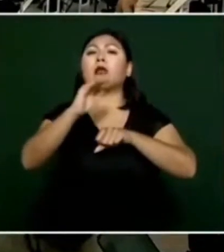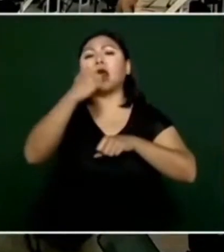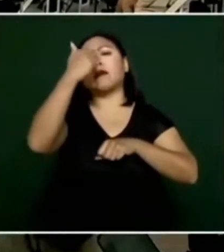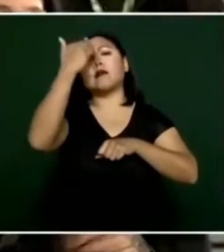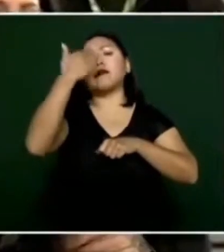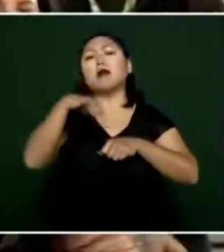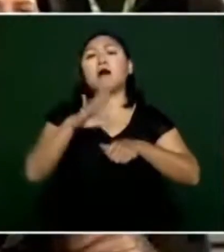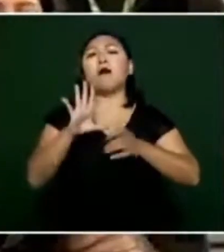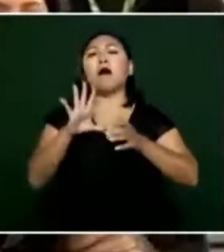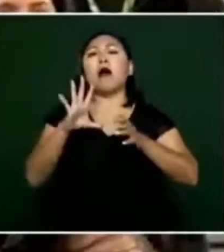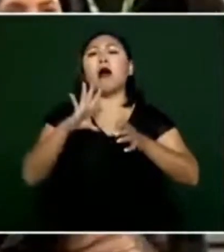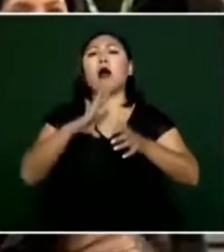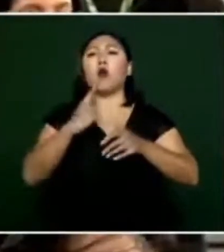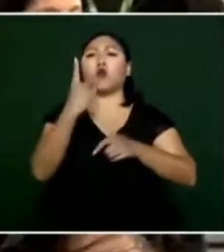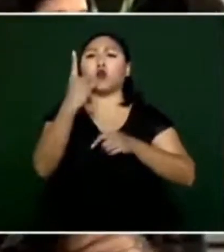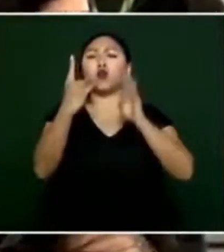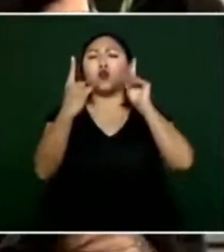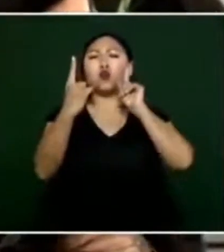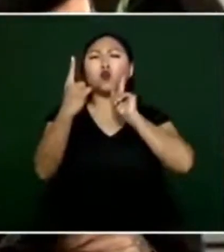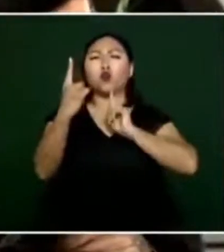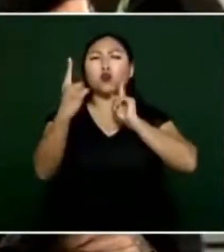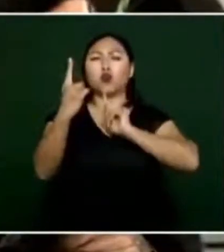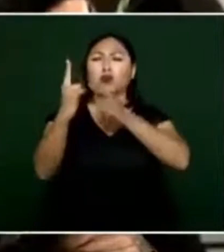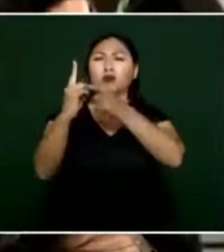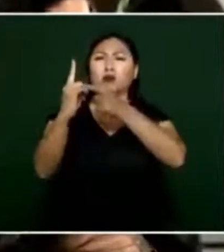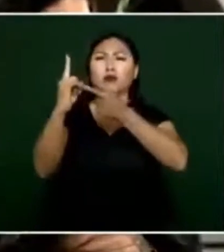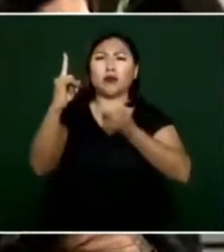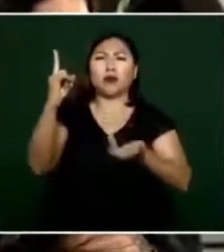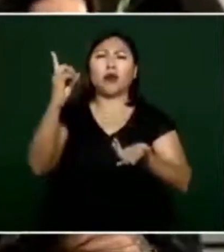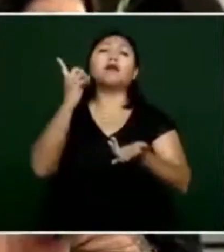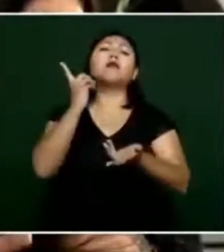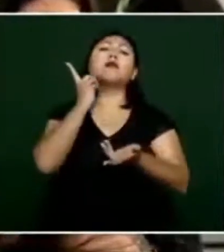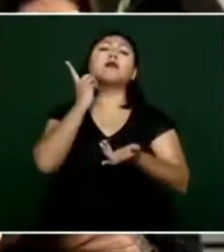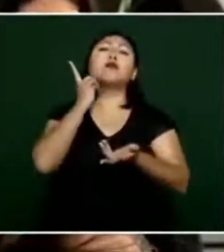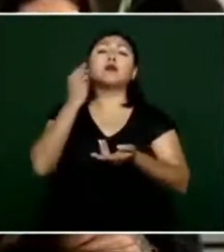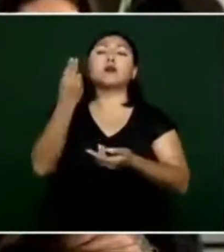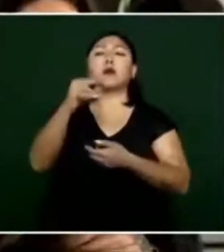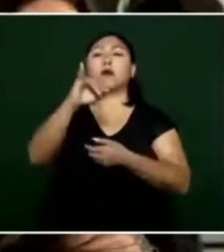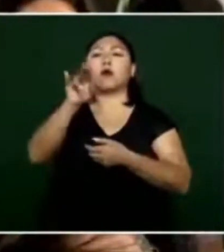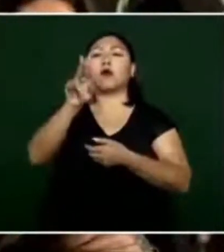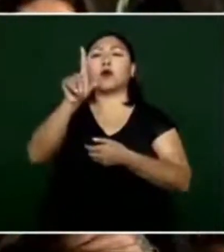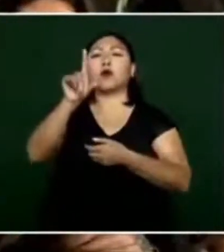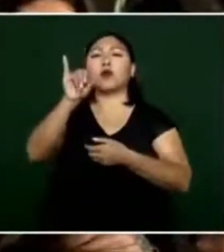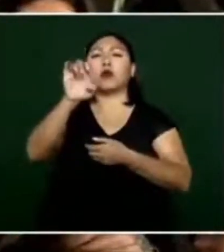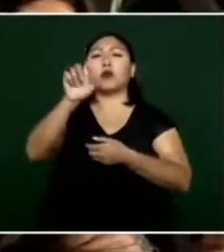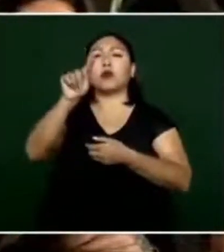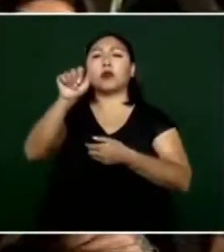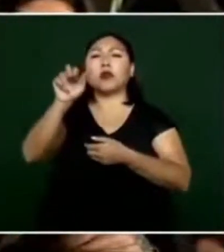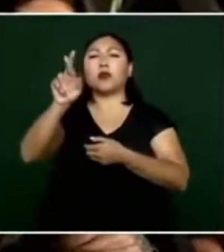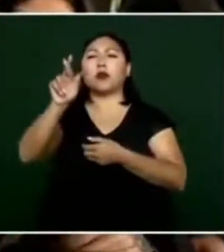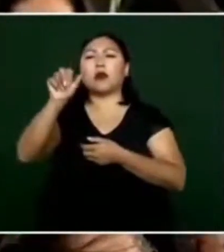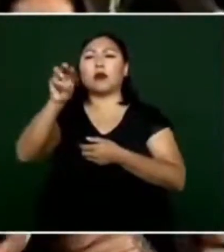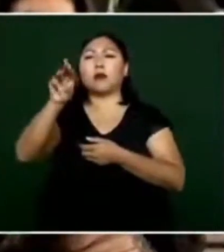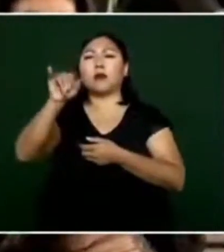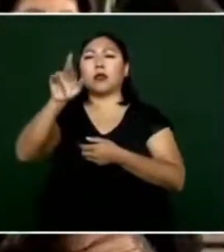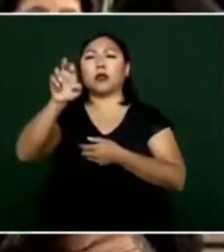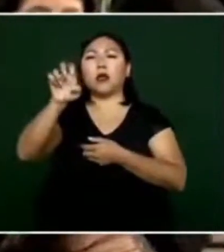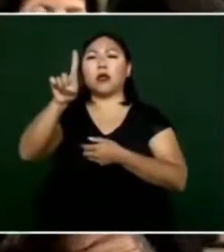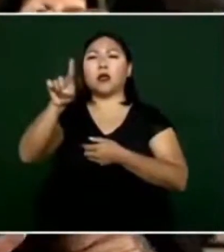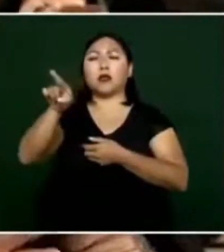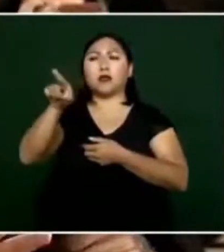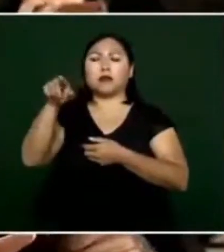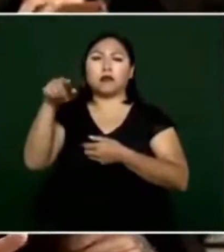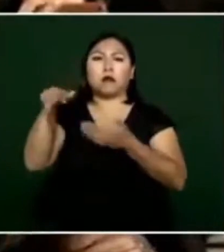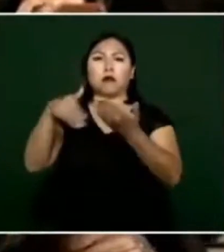una paisana baja californiana, la diputada Julieta Ramírez, lo expuso. Se me hace muy interesante y me gustaría conocer su punto de